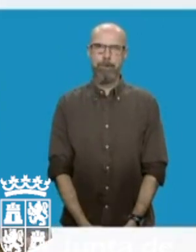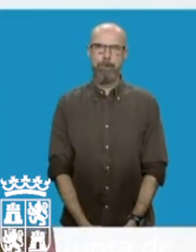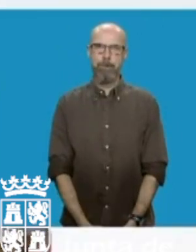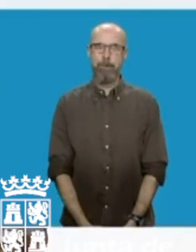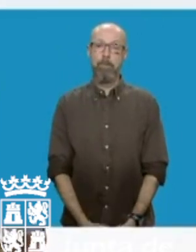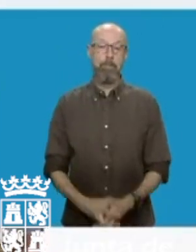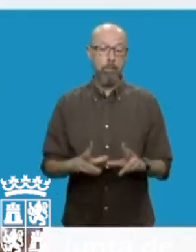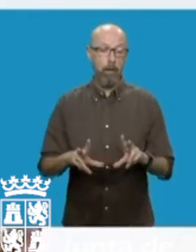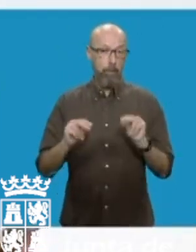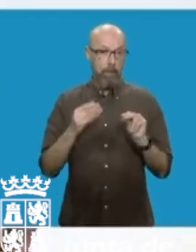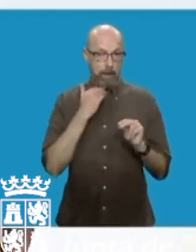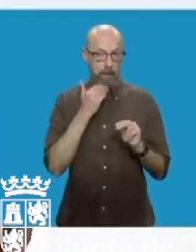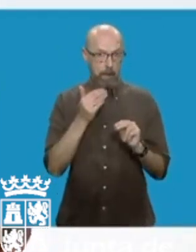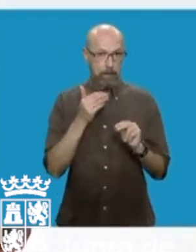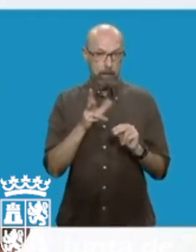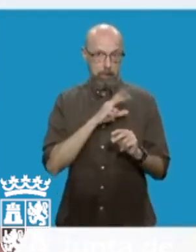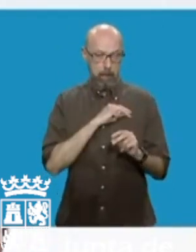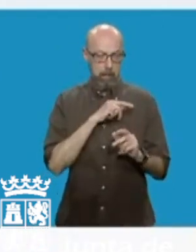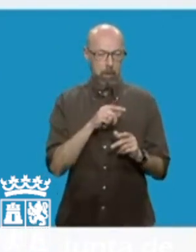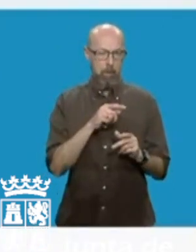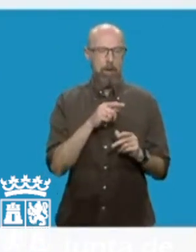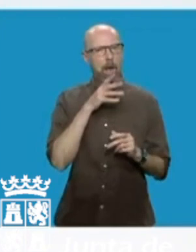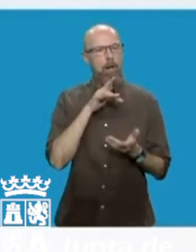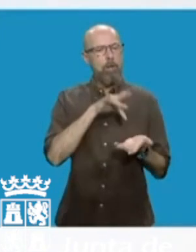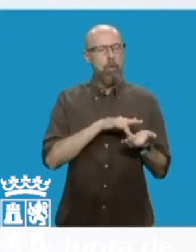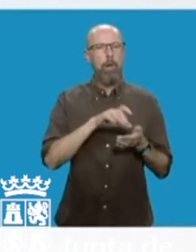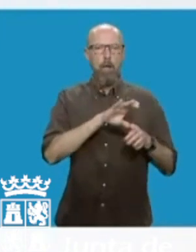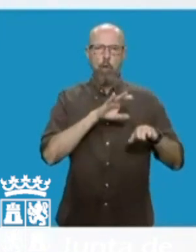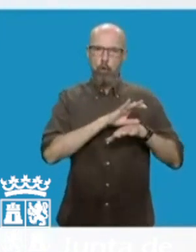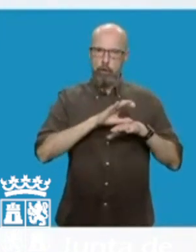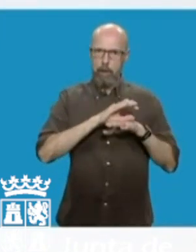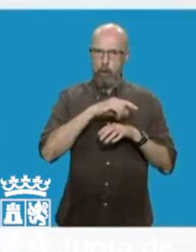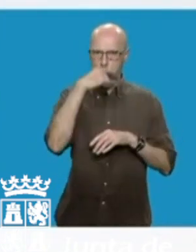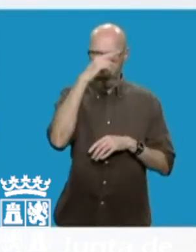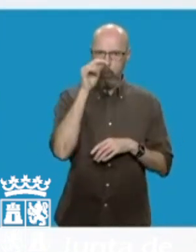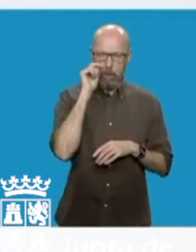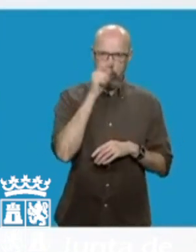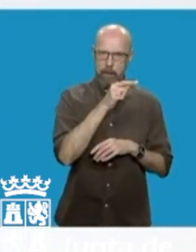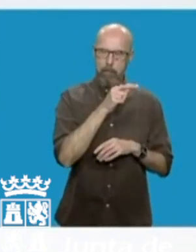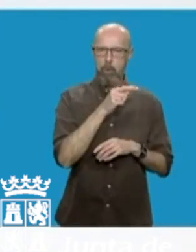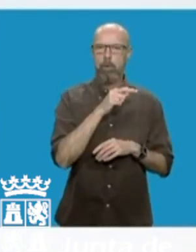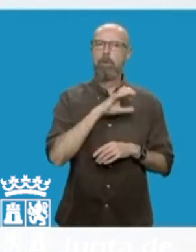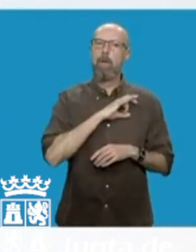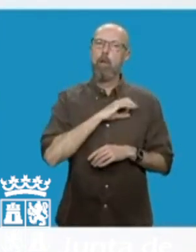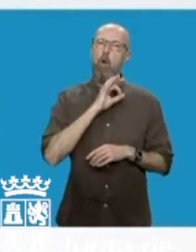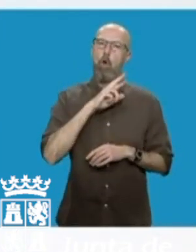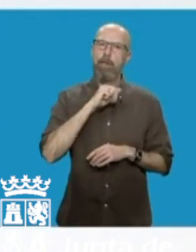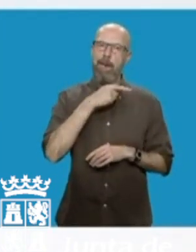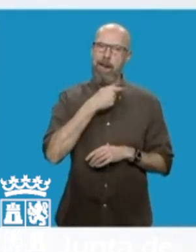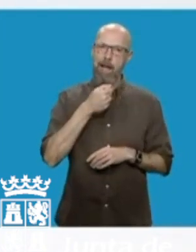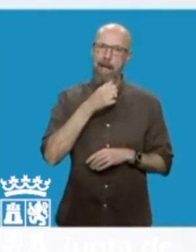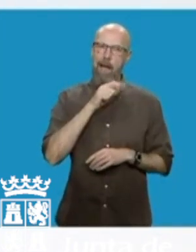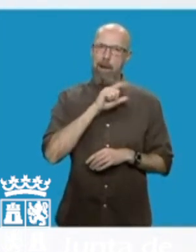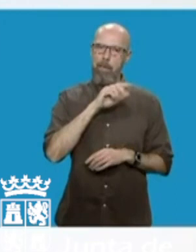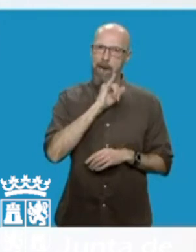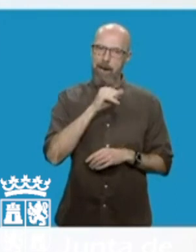Antes de concluir estas entregas, va a ser el consejero de Cultura y Turismo de la Junta de Castilla y León, don Javier Ortega Álvarez, quien ponga el broche a esta